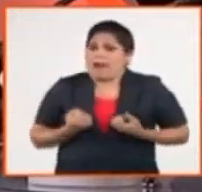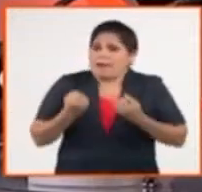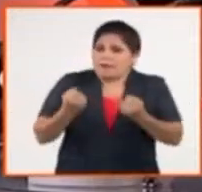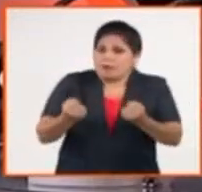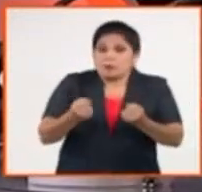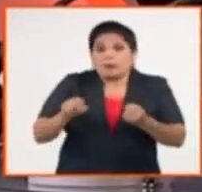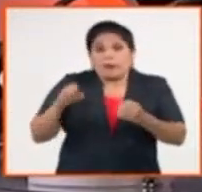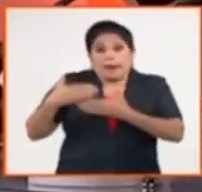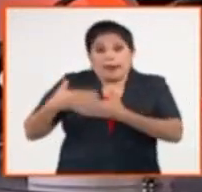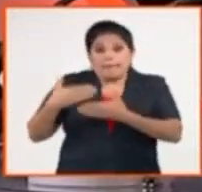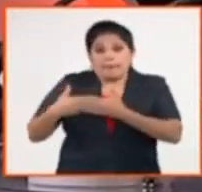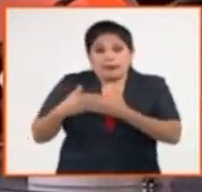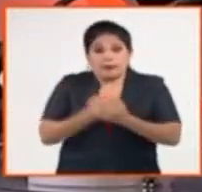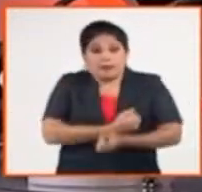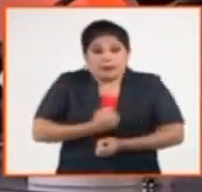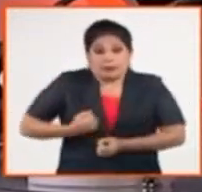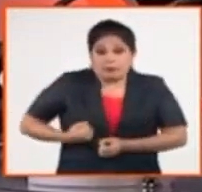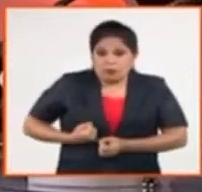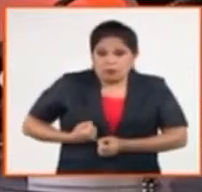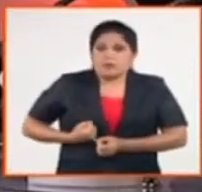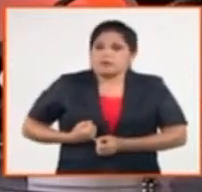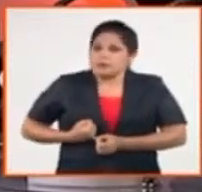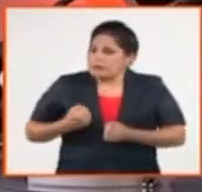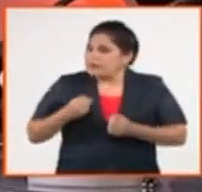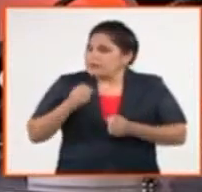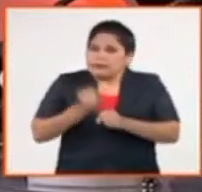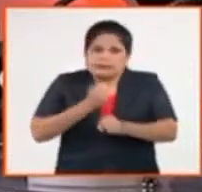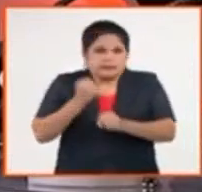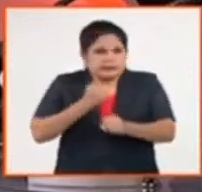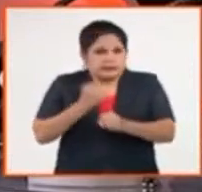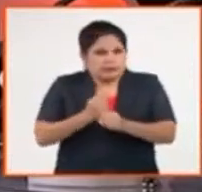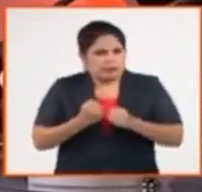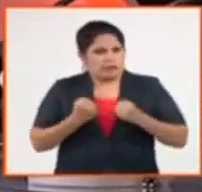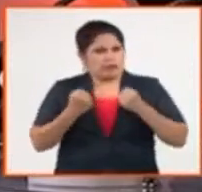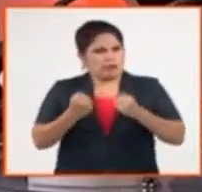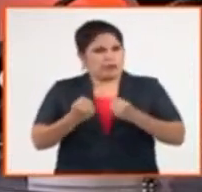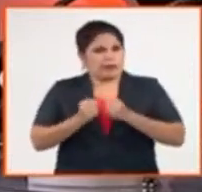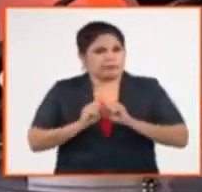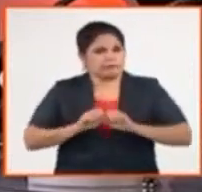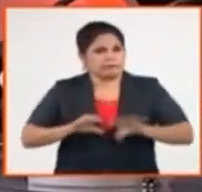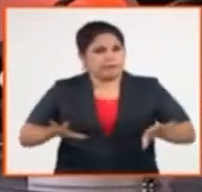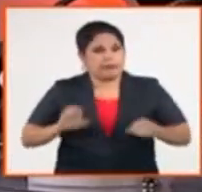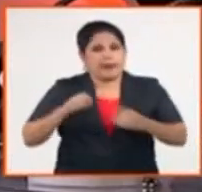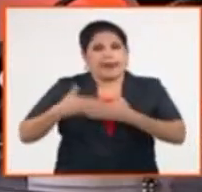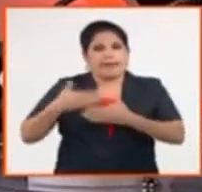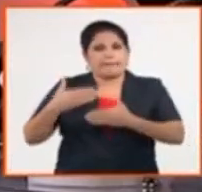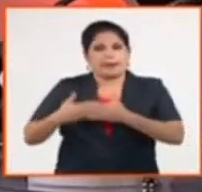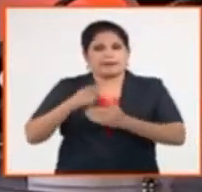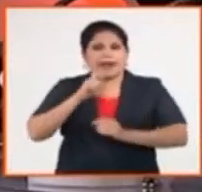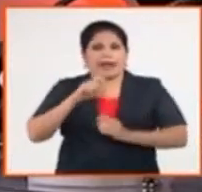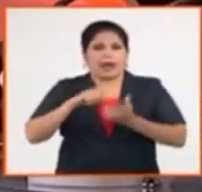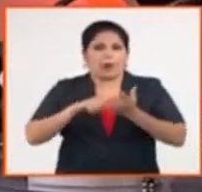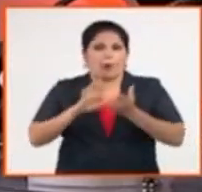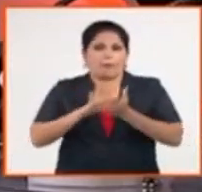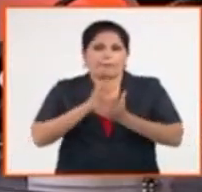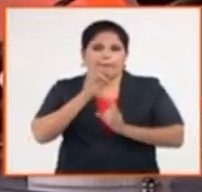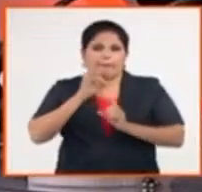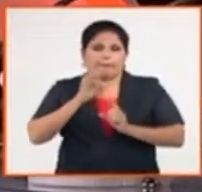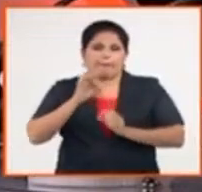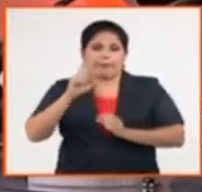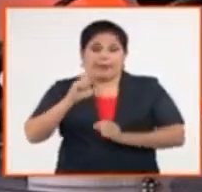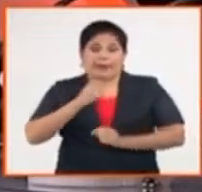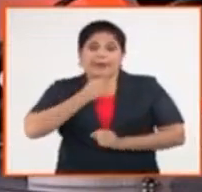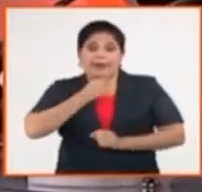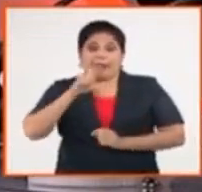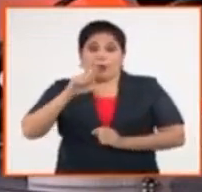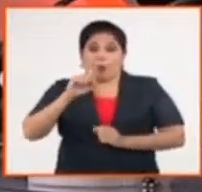entidad que se ha vestido de largo en esta campaña de vacunación en todo el país. La empresa Incomet, de la que estaremos hablando en esta mesa